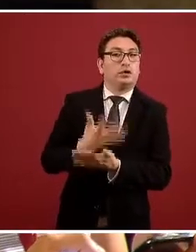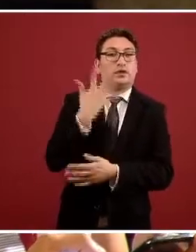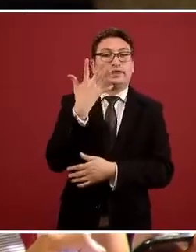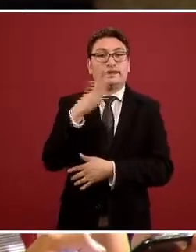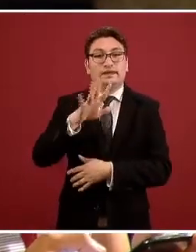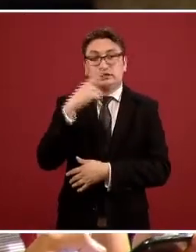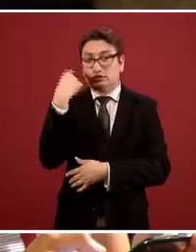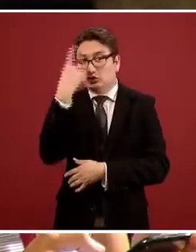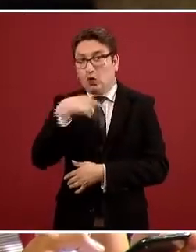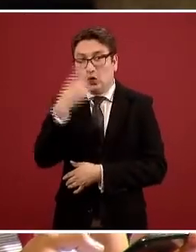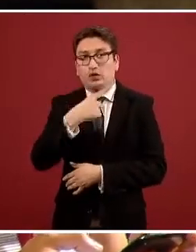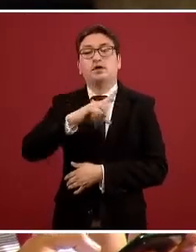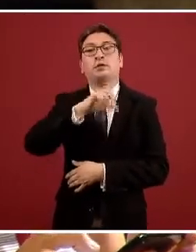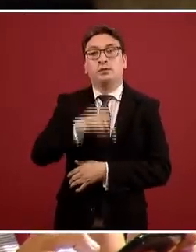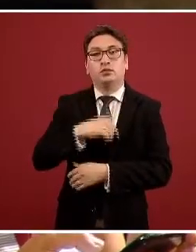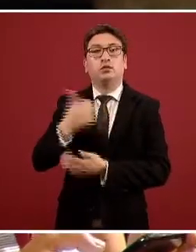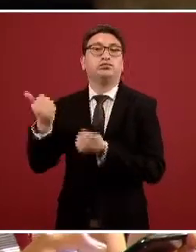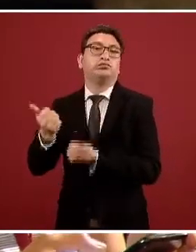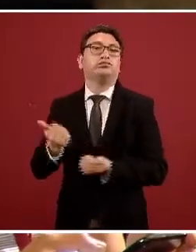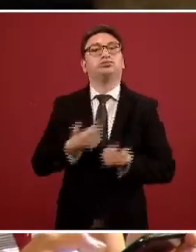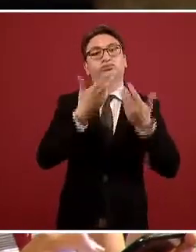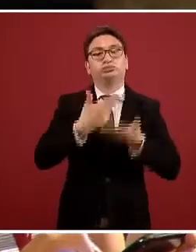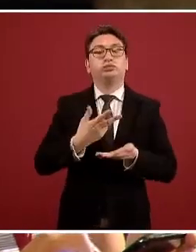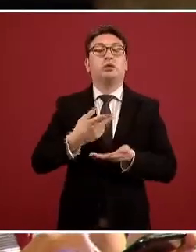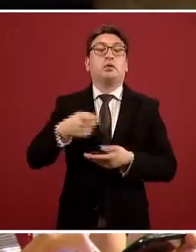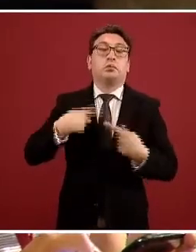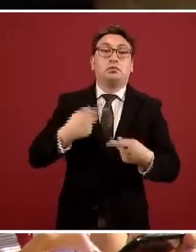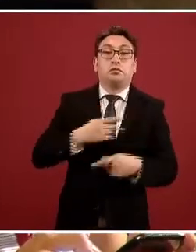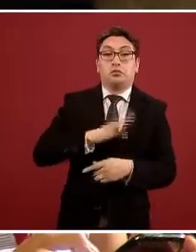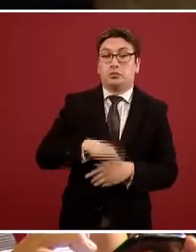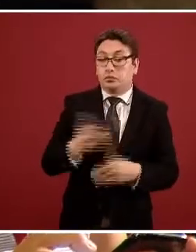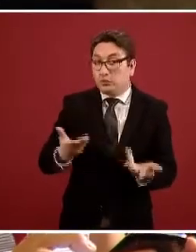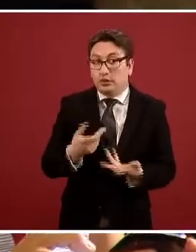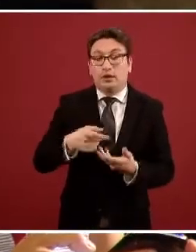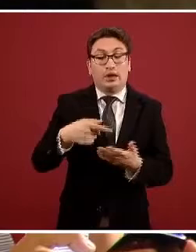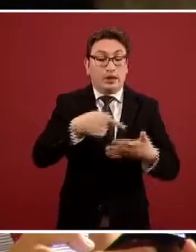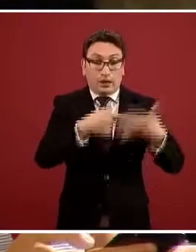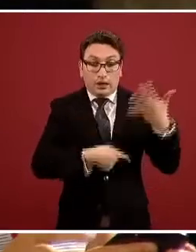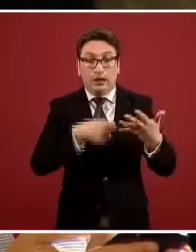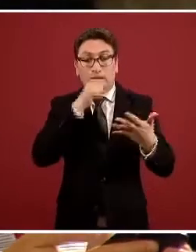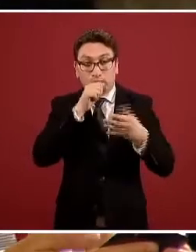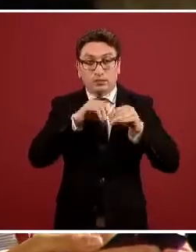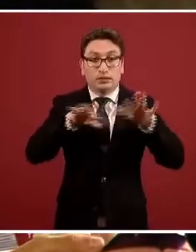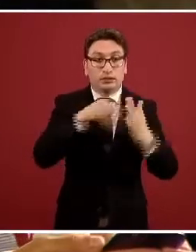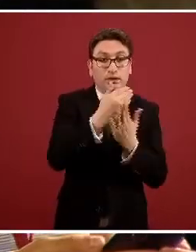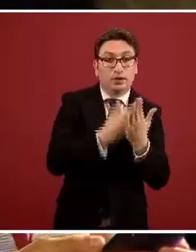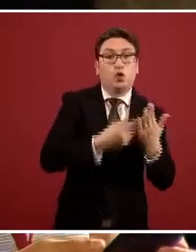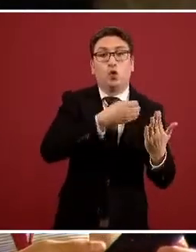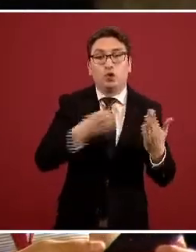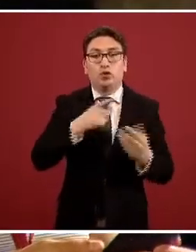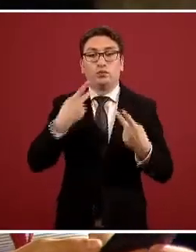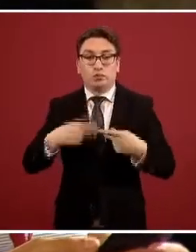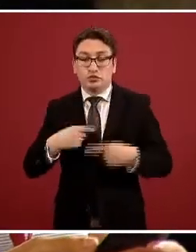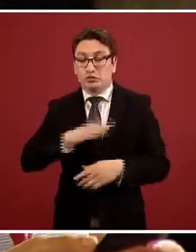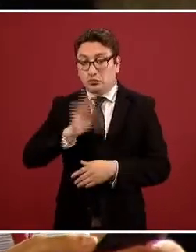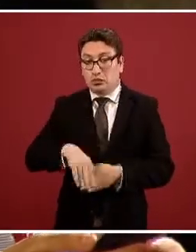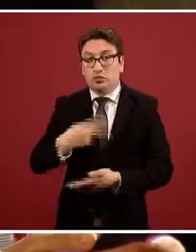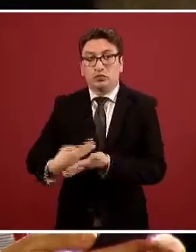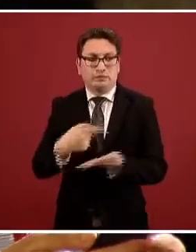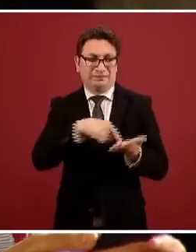pudiera trasladarse el cadáver de este hombre, contrario a lo que se establece en la guía de manejo de cadáveres que justamente pusieron a